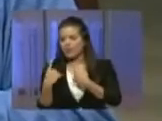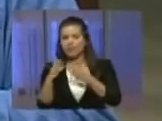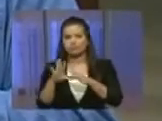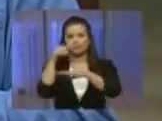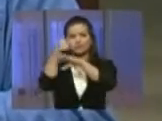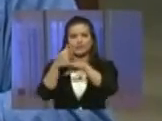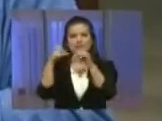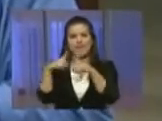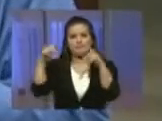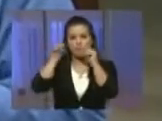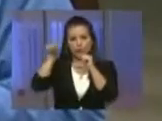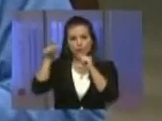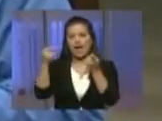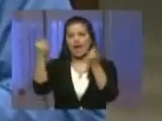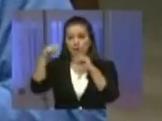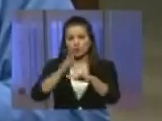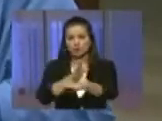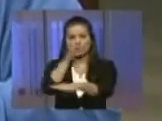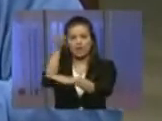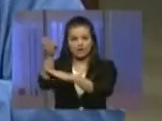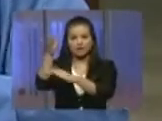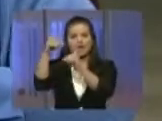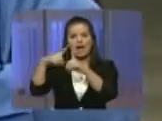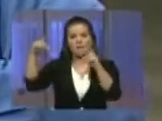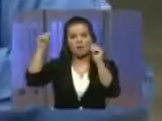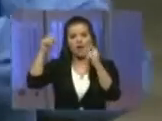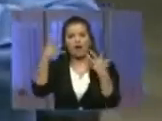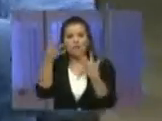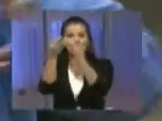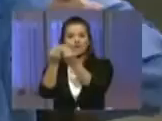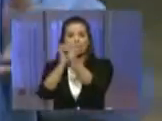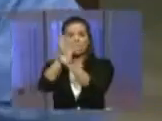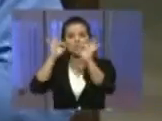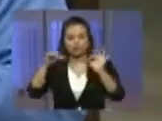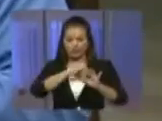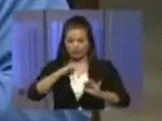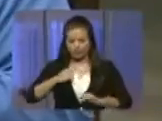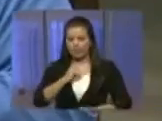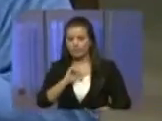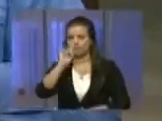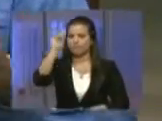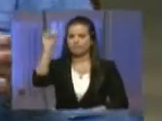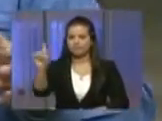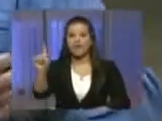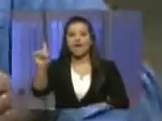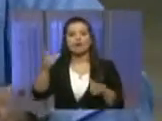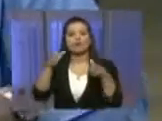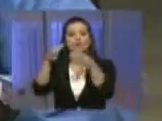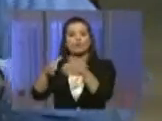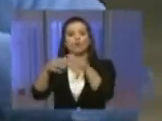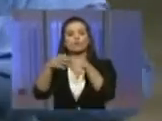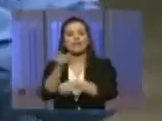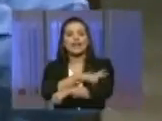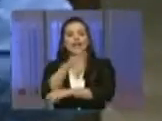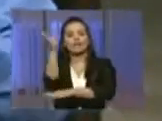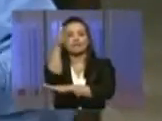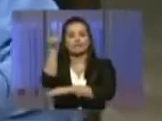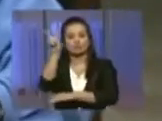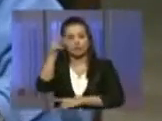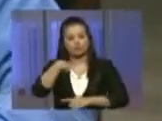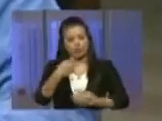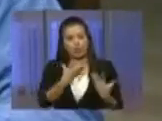Japón y allí iré a las olimpíadas de Tokio acompañar personalmente a nuestra delegación verdad así como